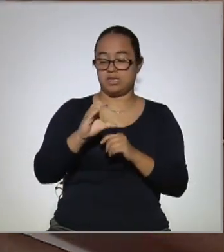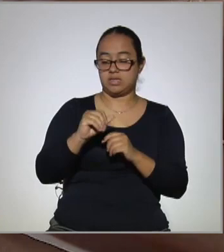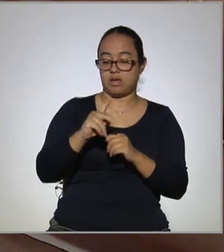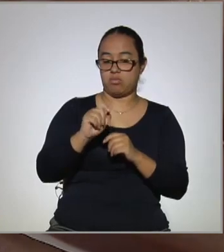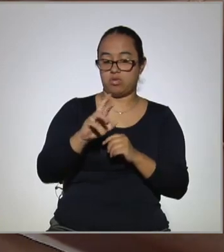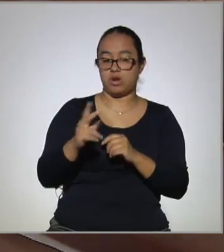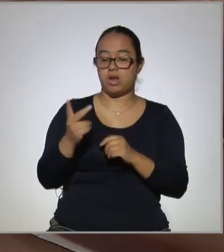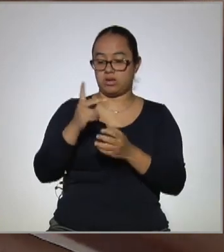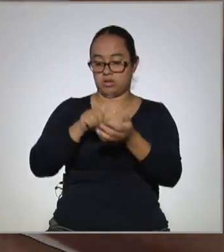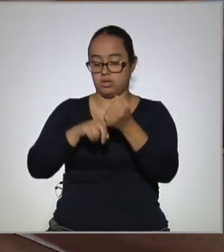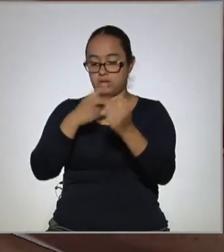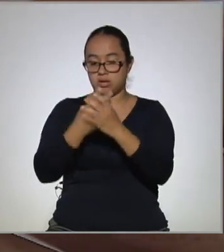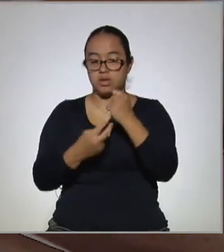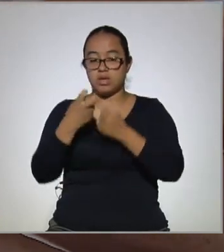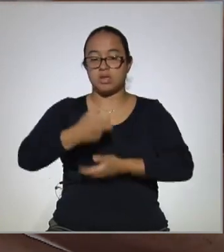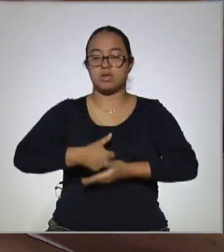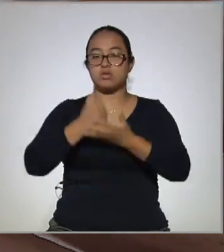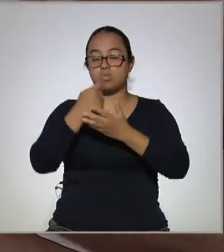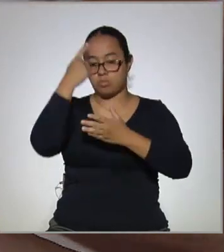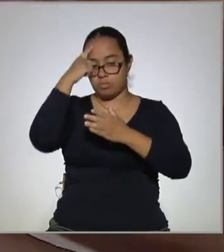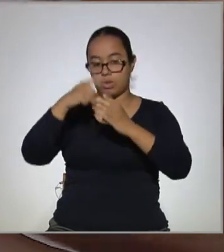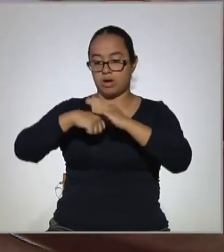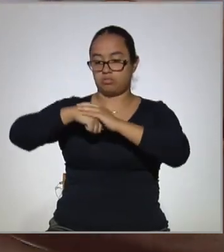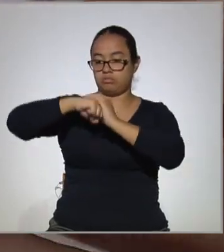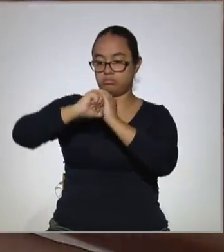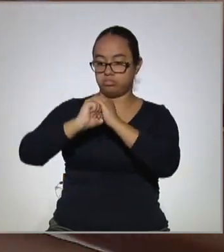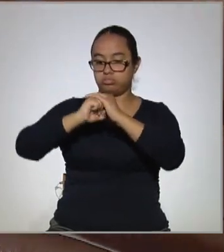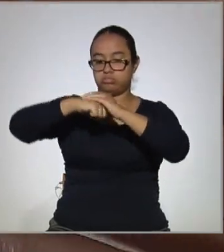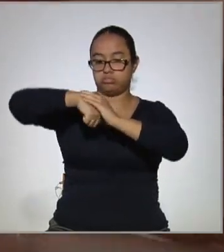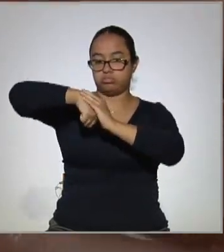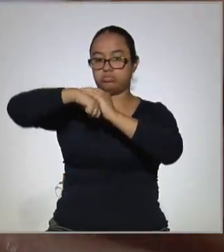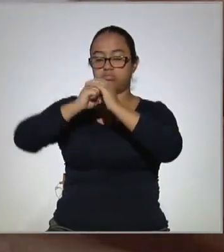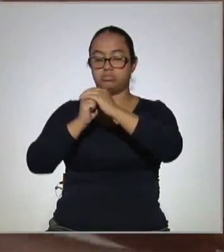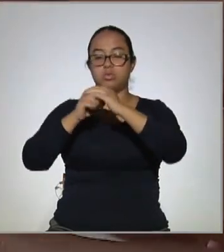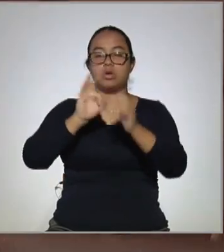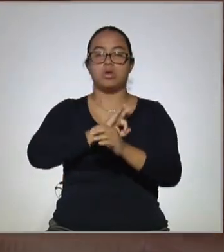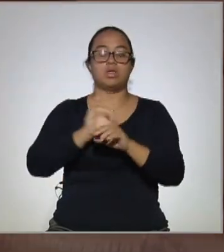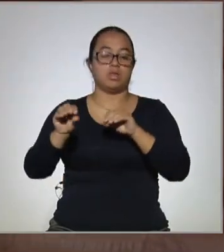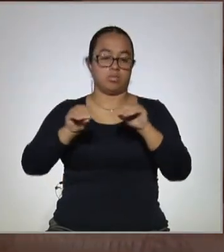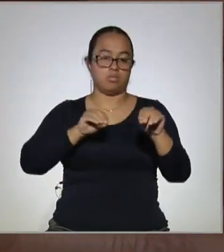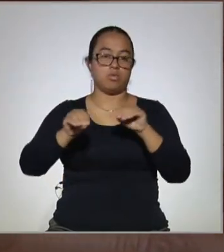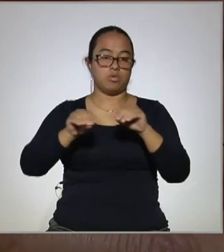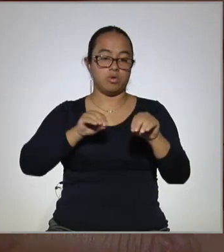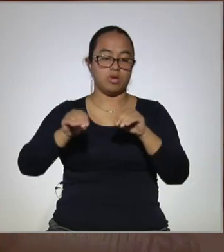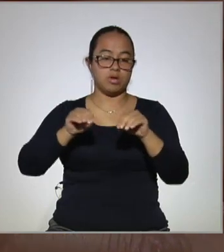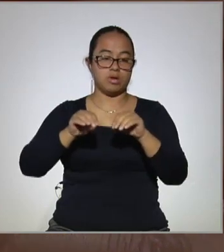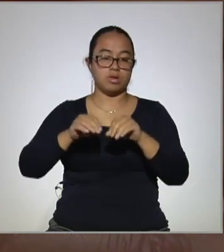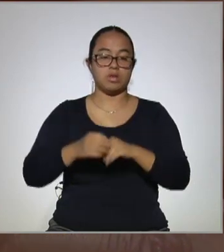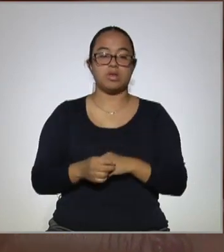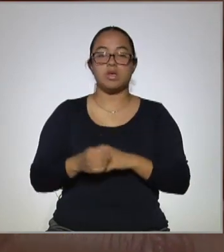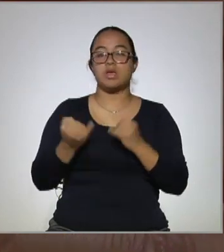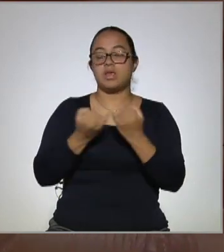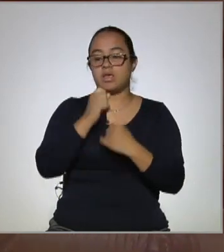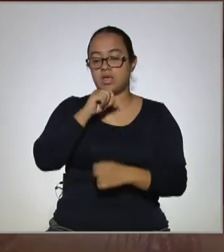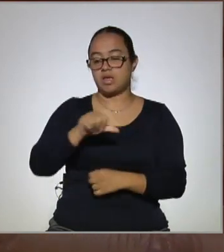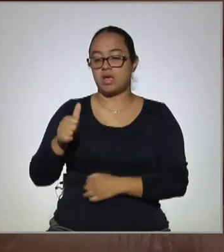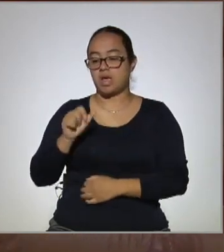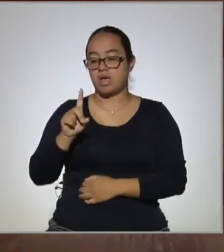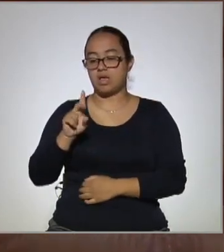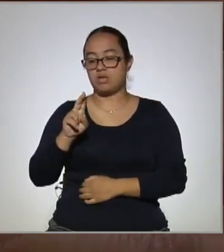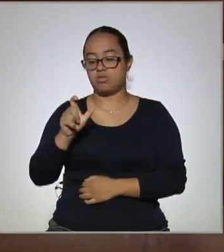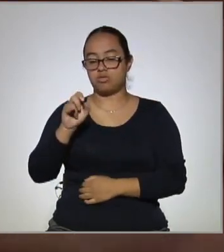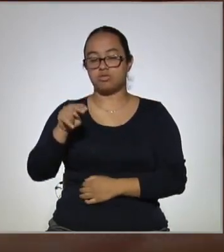a la flexión, a levantar el brazo hacia arriba, a llevarlo por encima de los 90 grados y ayudan a la abducción, que es básicamente separar nuestro